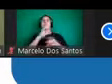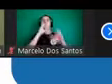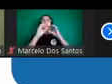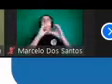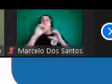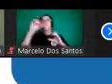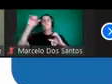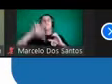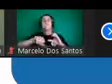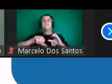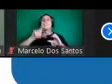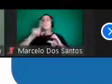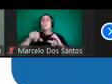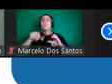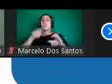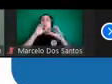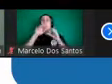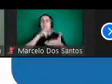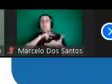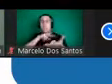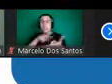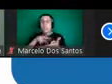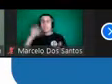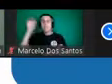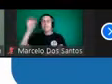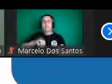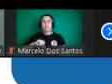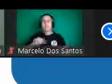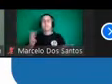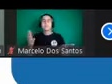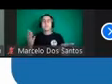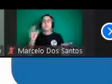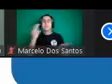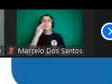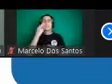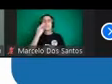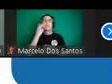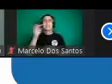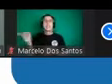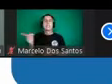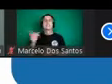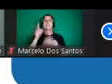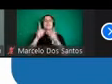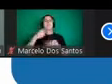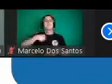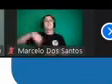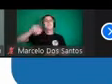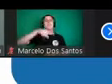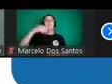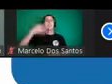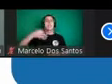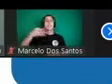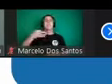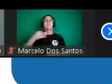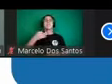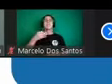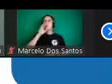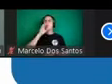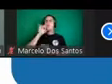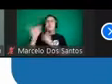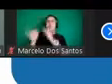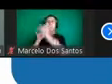El poder nosotros tener en cuenta que con esas personas tenemos que también manejar la información y la